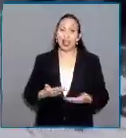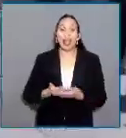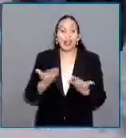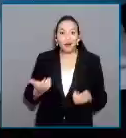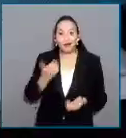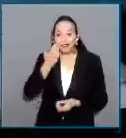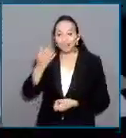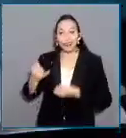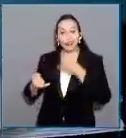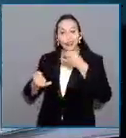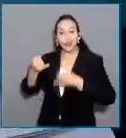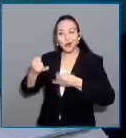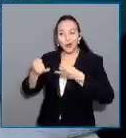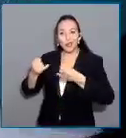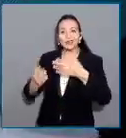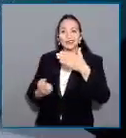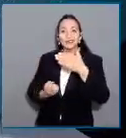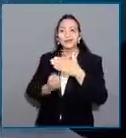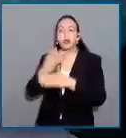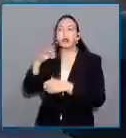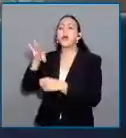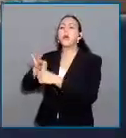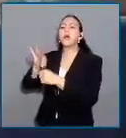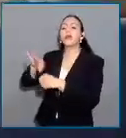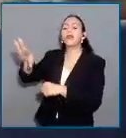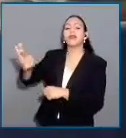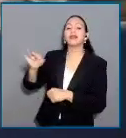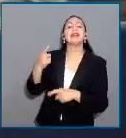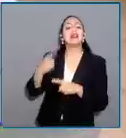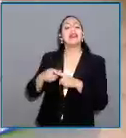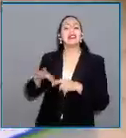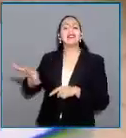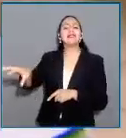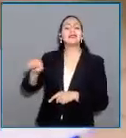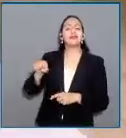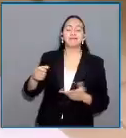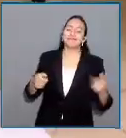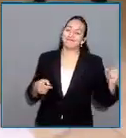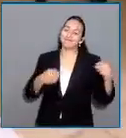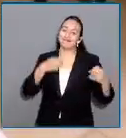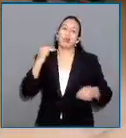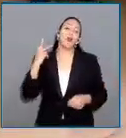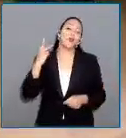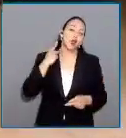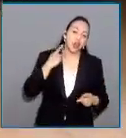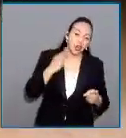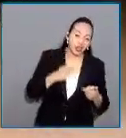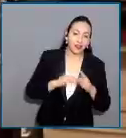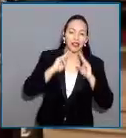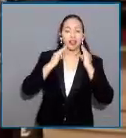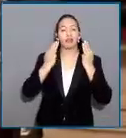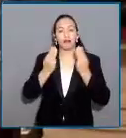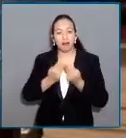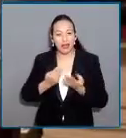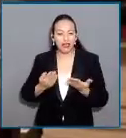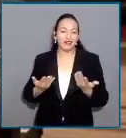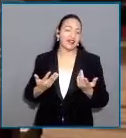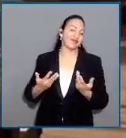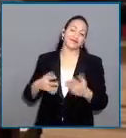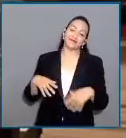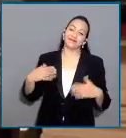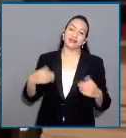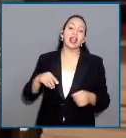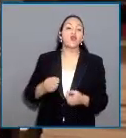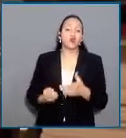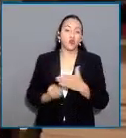a la influencia indebida de élites políticas, económicas e incluso del crimen organizado. Aseguró que México